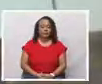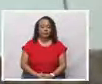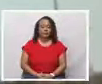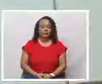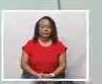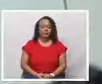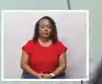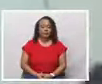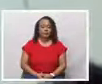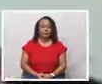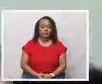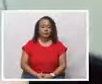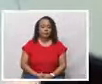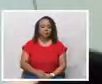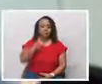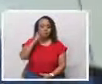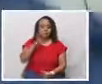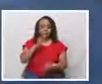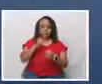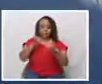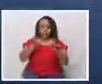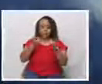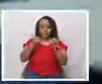Vamos a ver si parece que el vehículo ya se va a desplazar.